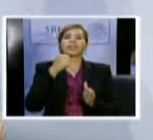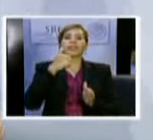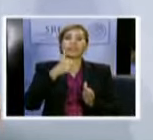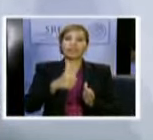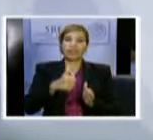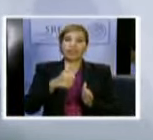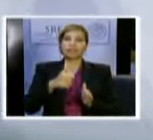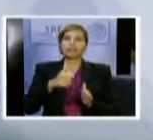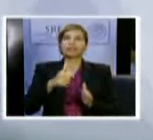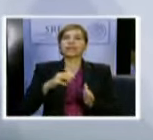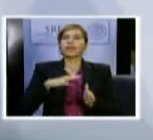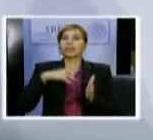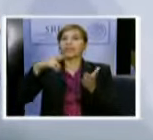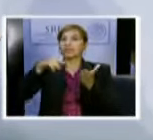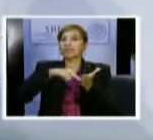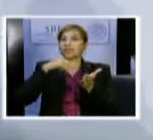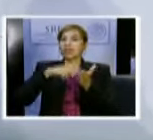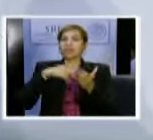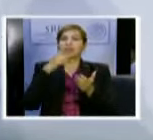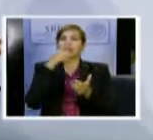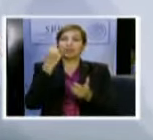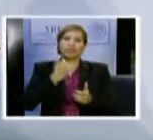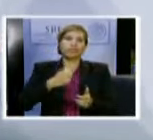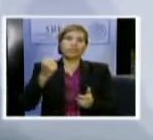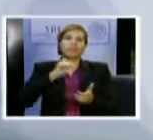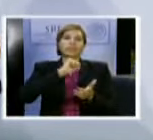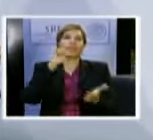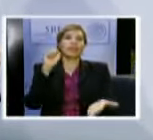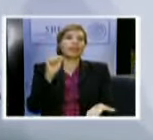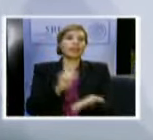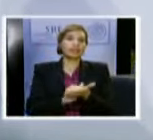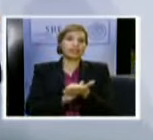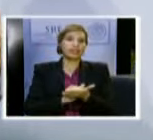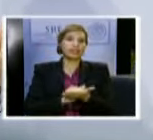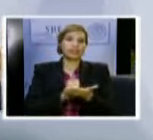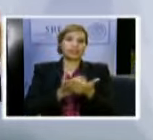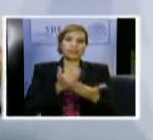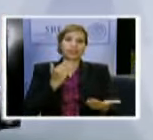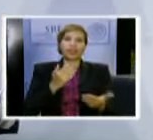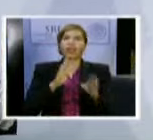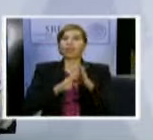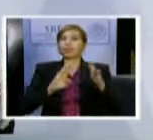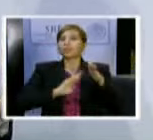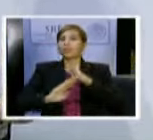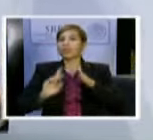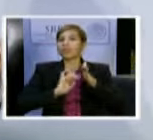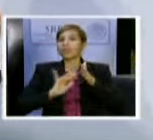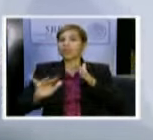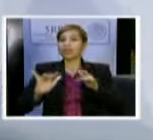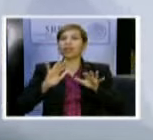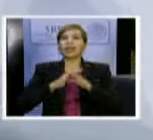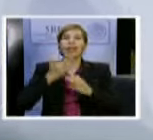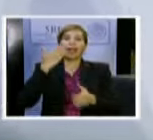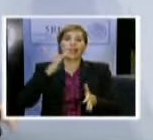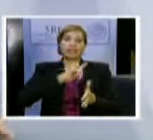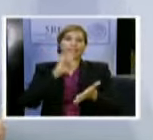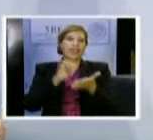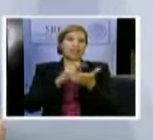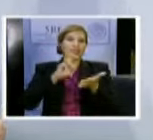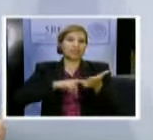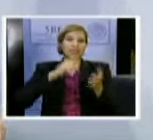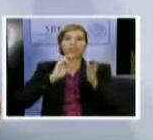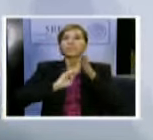1986, en donde se firma la famosa Acta de Alivio Migratorio. En ese entonces fue una reforma